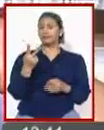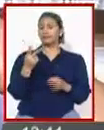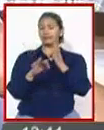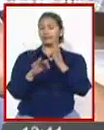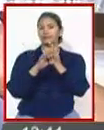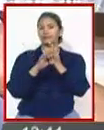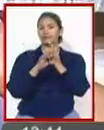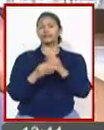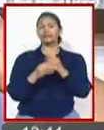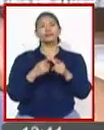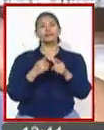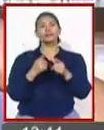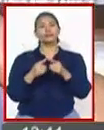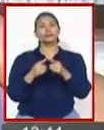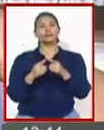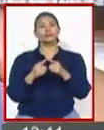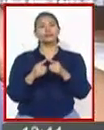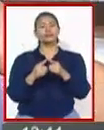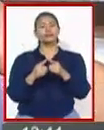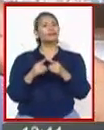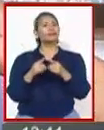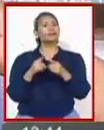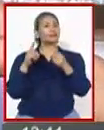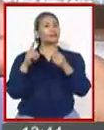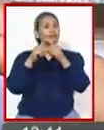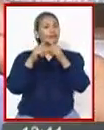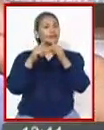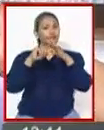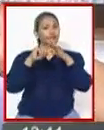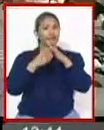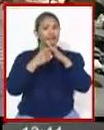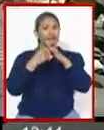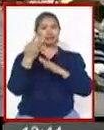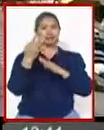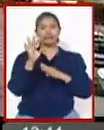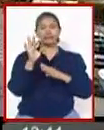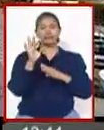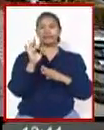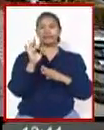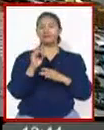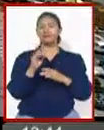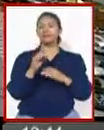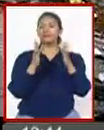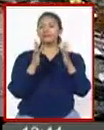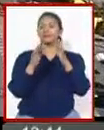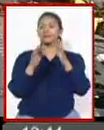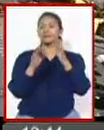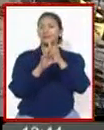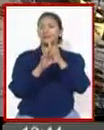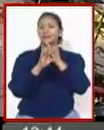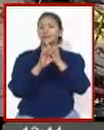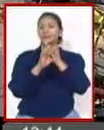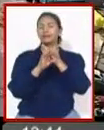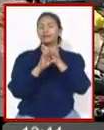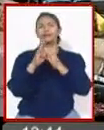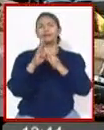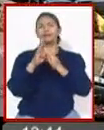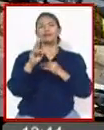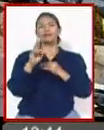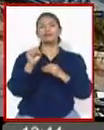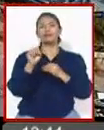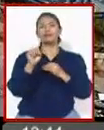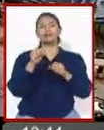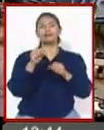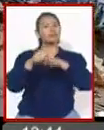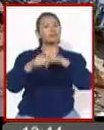sola, ¿no? Entonces eso está proyectado ya para arrancar el 2018. El bus articulado va a tener una ruta exclusiva donde no va a poder entrar ni la bicicleta